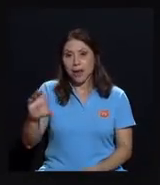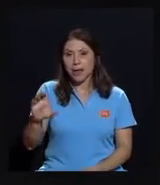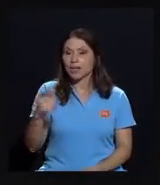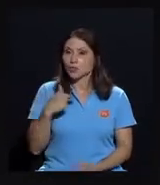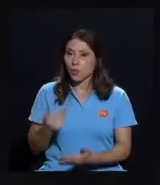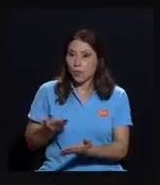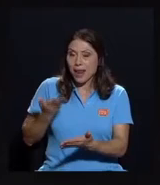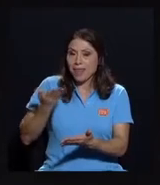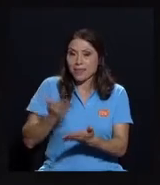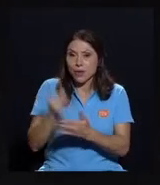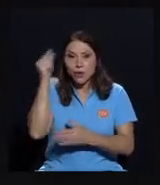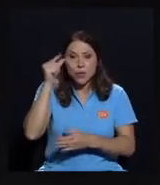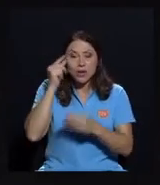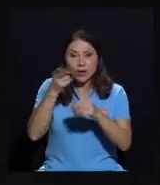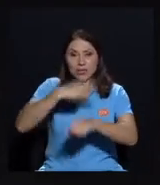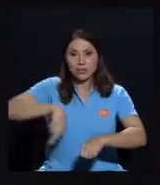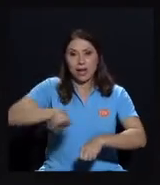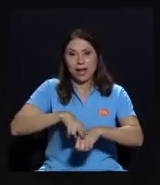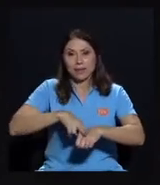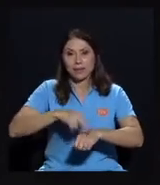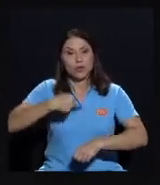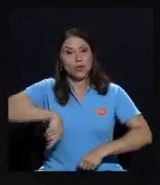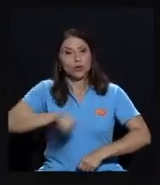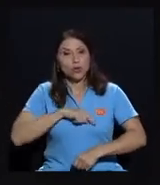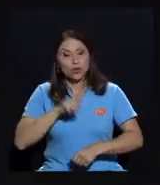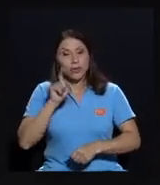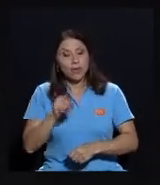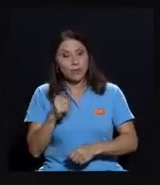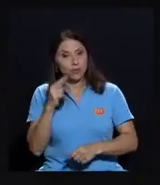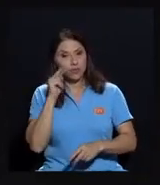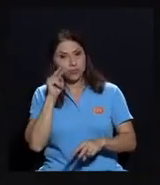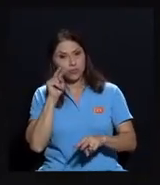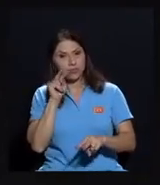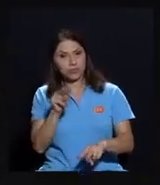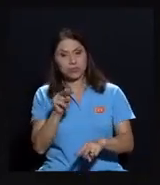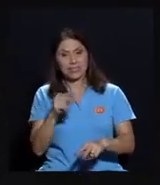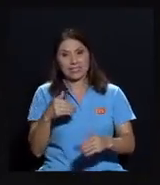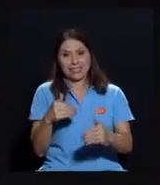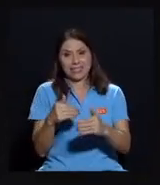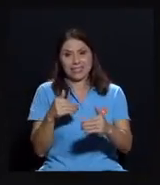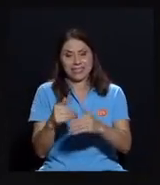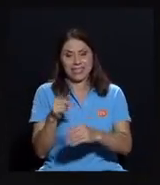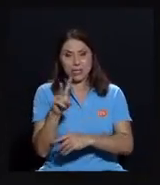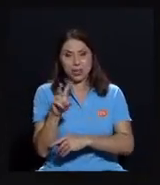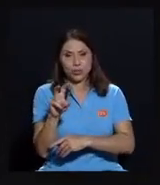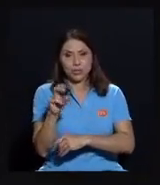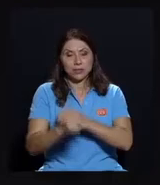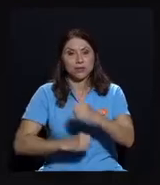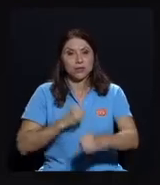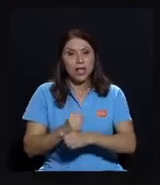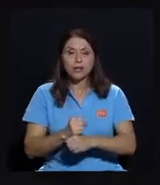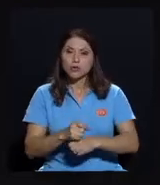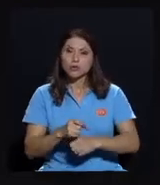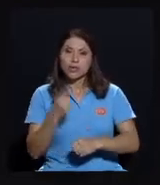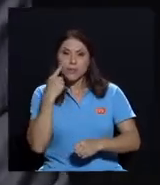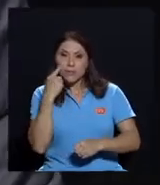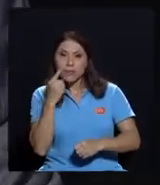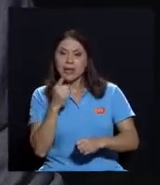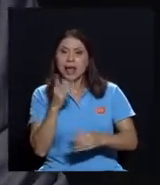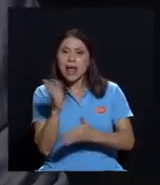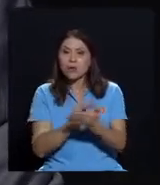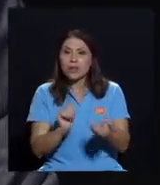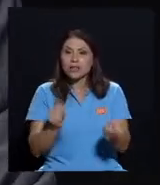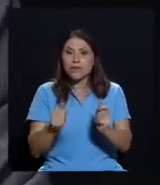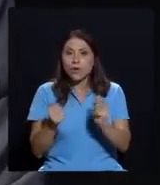lo que planteo es tenemos que reforzar nuestra democracia con miras al bicentenario en ciertas reformas políticas que hagan funcionales este con